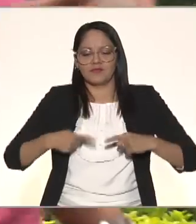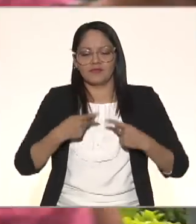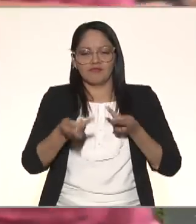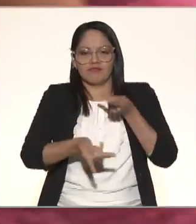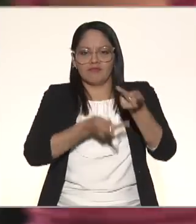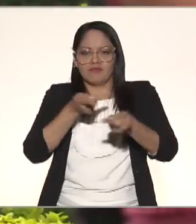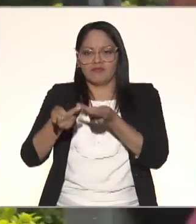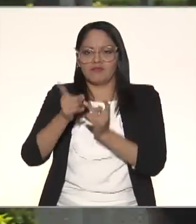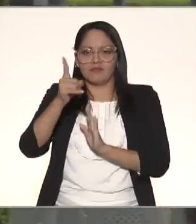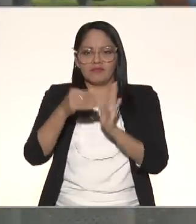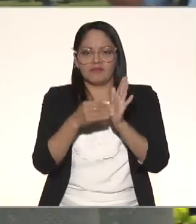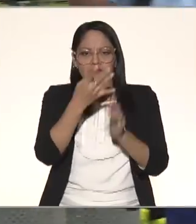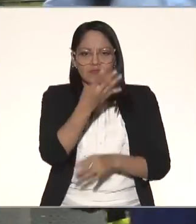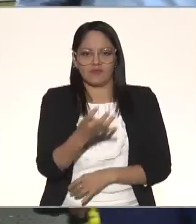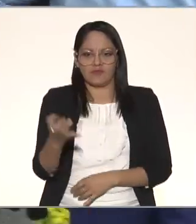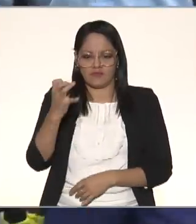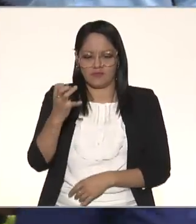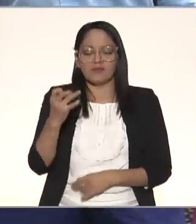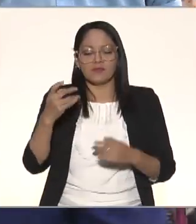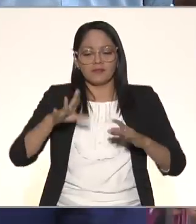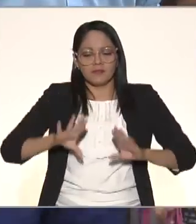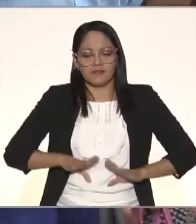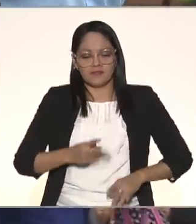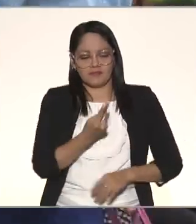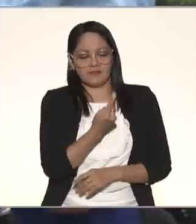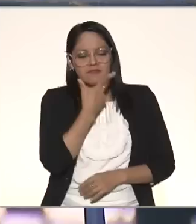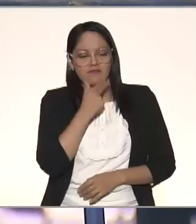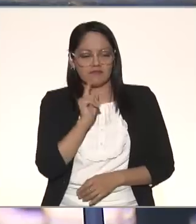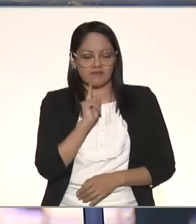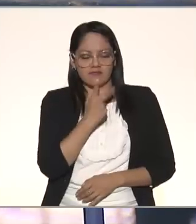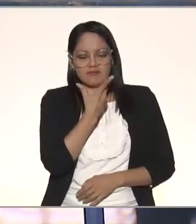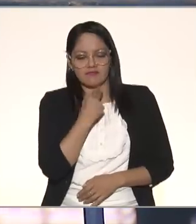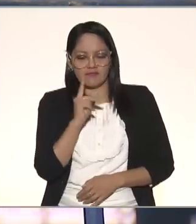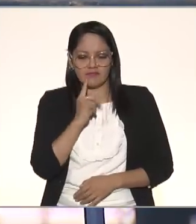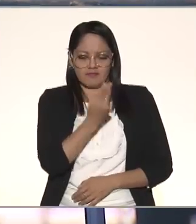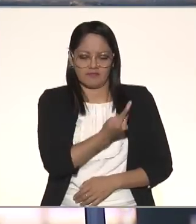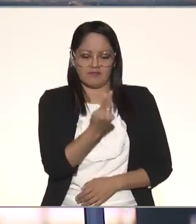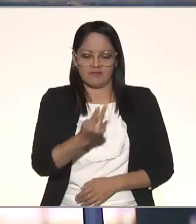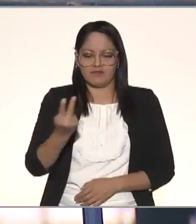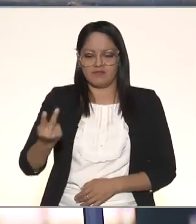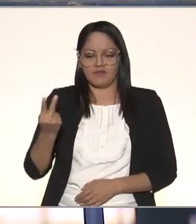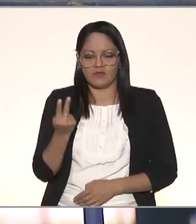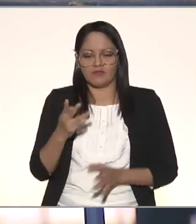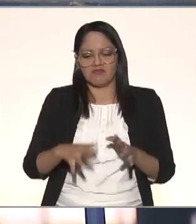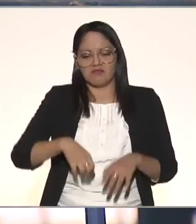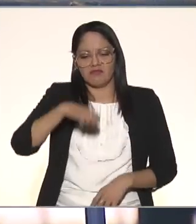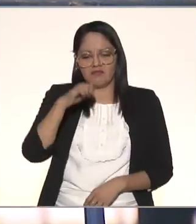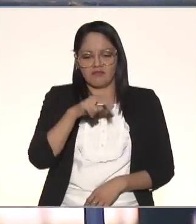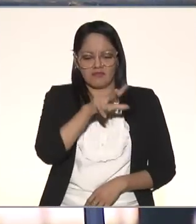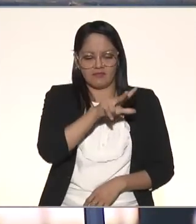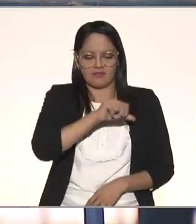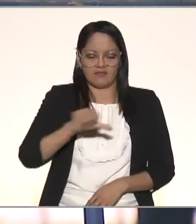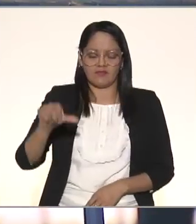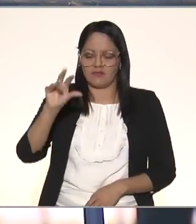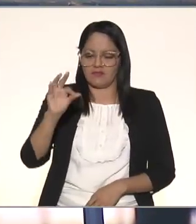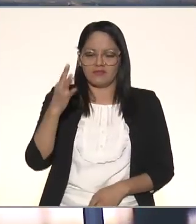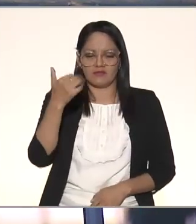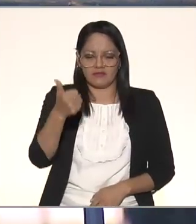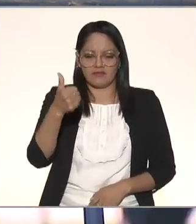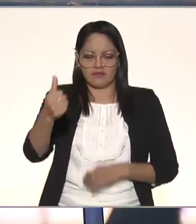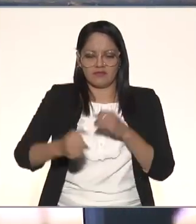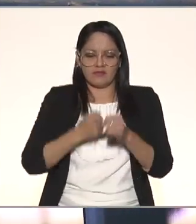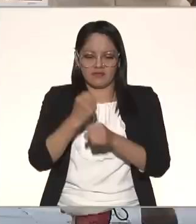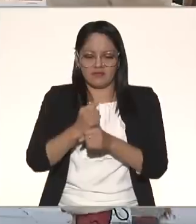,400 parejas heterosexuales que tenían entre 18 y 46 años. Los resultados fueron muy